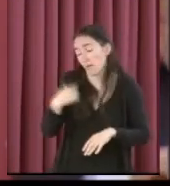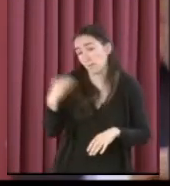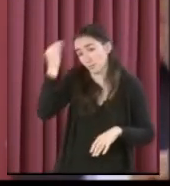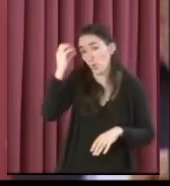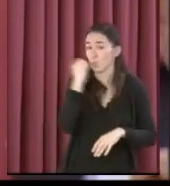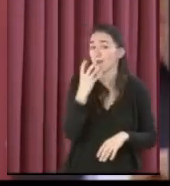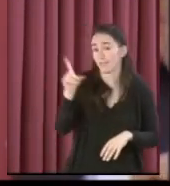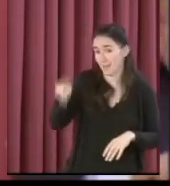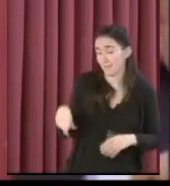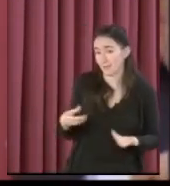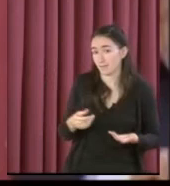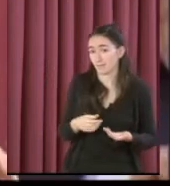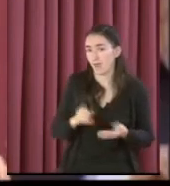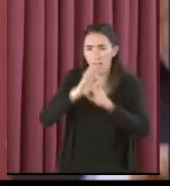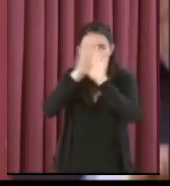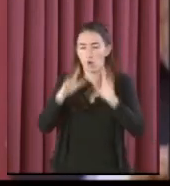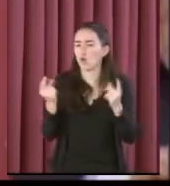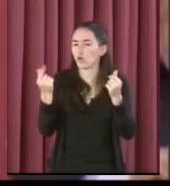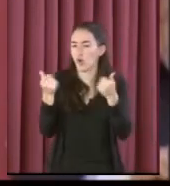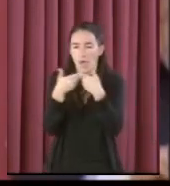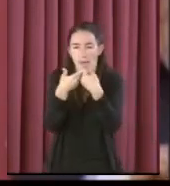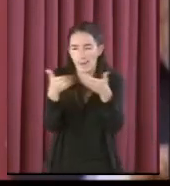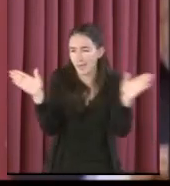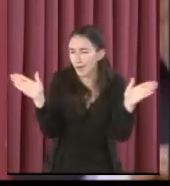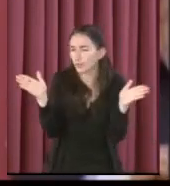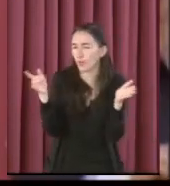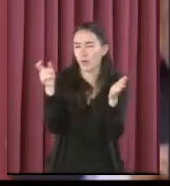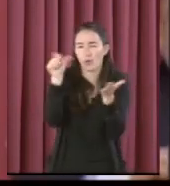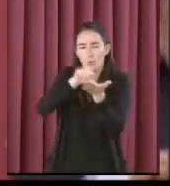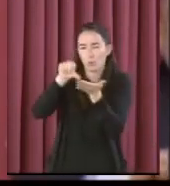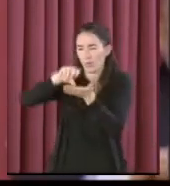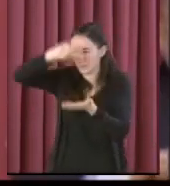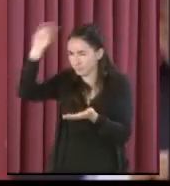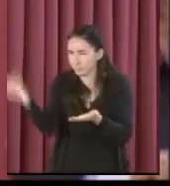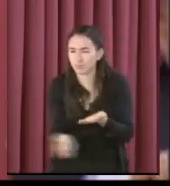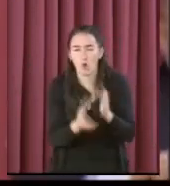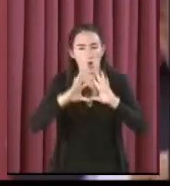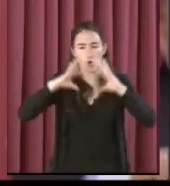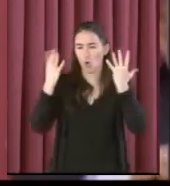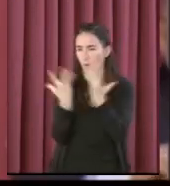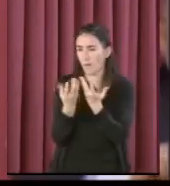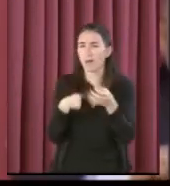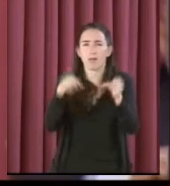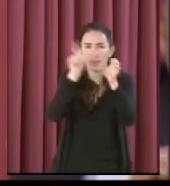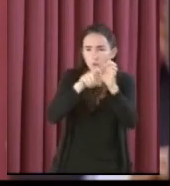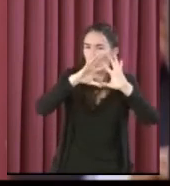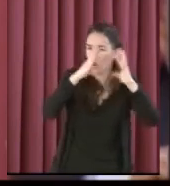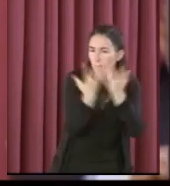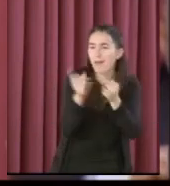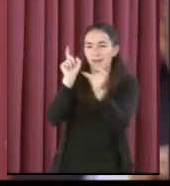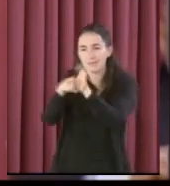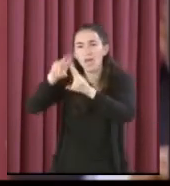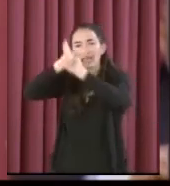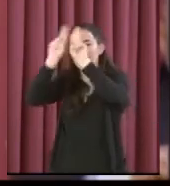apertura. Sí, un Logroño abierto, cosmopolita y global, que se implica en el contexto nacional e internacional, que toma parte activa